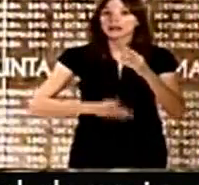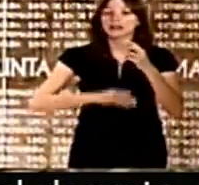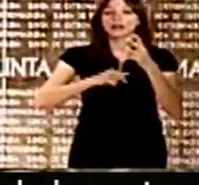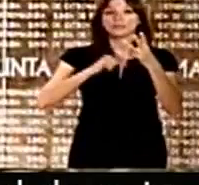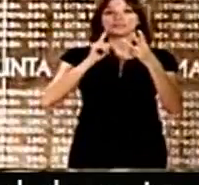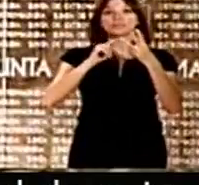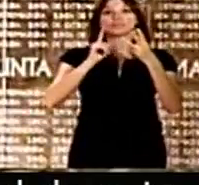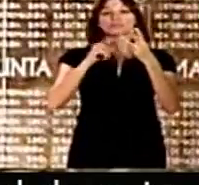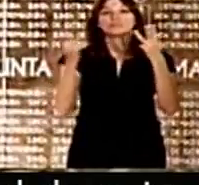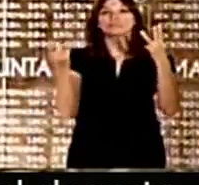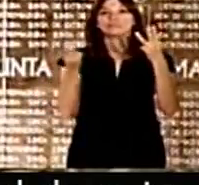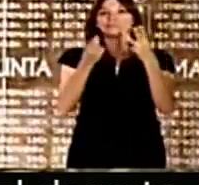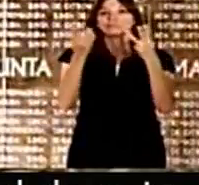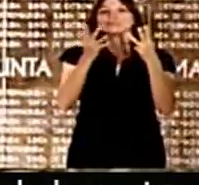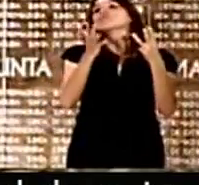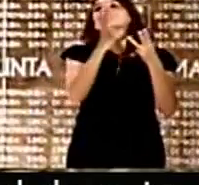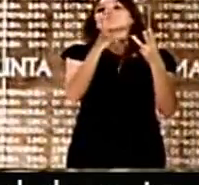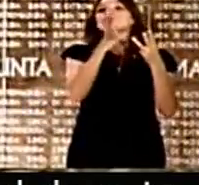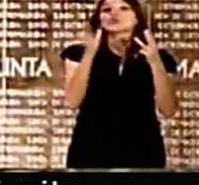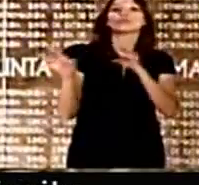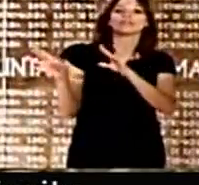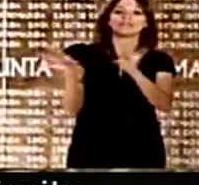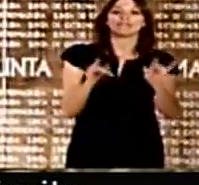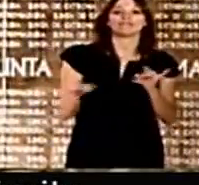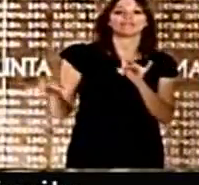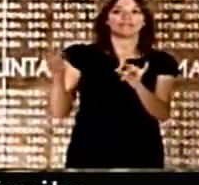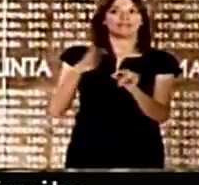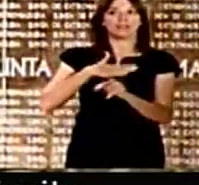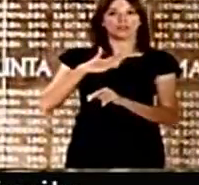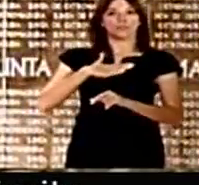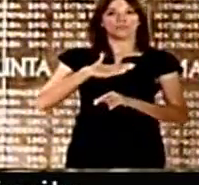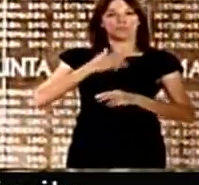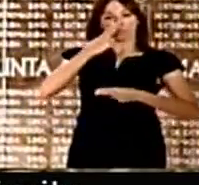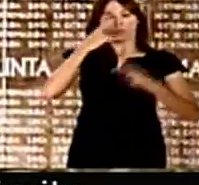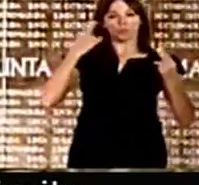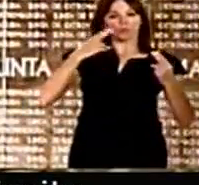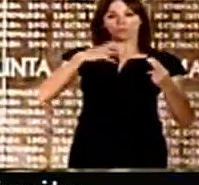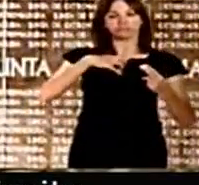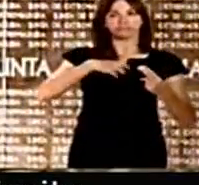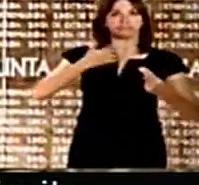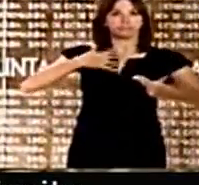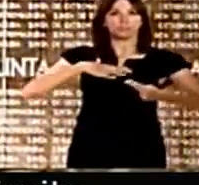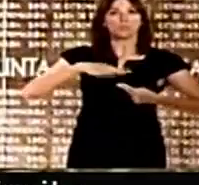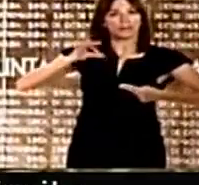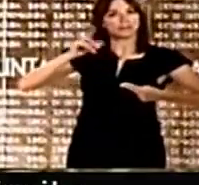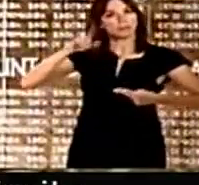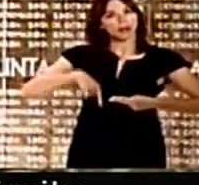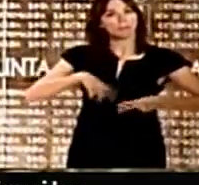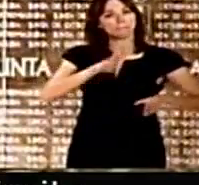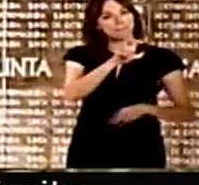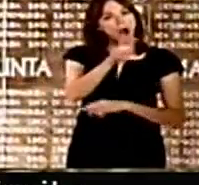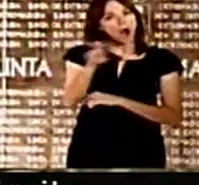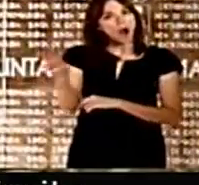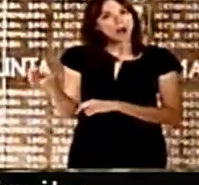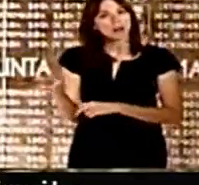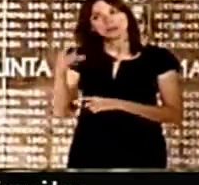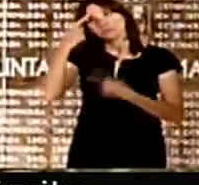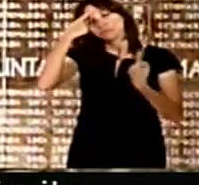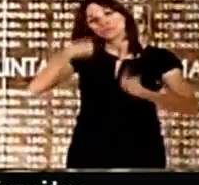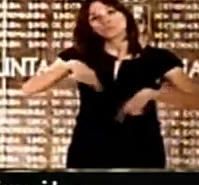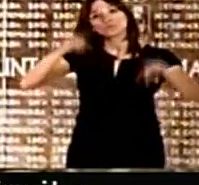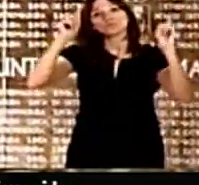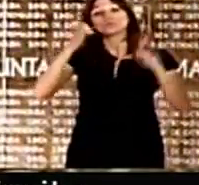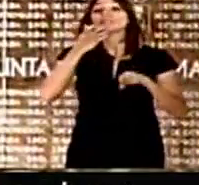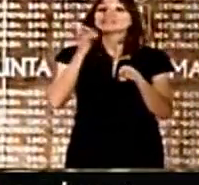de la naturaleza de los terrenos, que no tienen que ser solo de titularidad pública, sino que pueden ser también otros terrenos, siempre y cuando tengan la